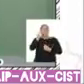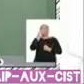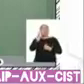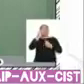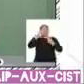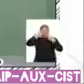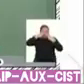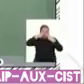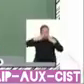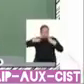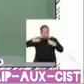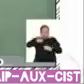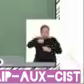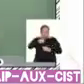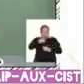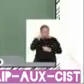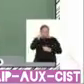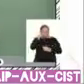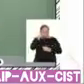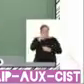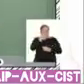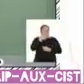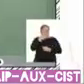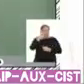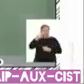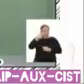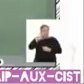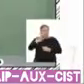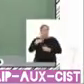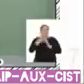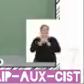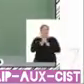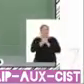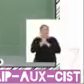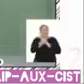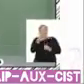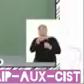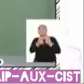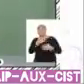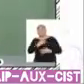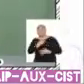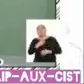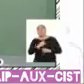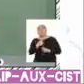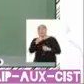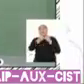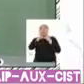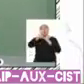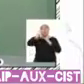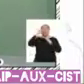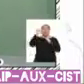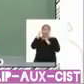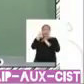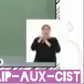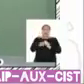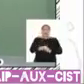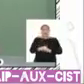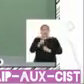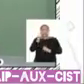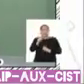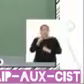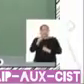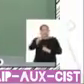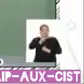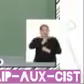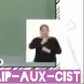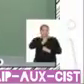una autoevaluación en donde puedas identificar tus habilidades, tus intereses, tus limitaciones. Con el fin de que